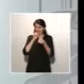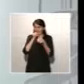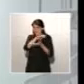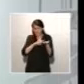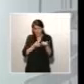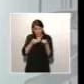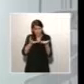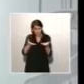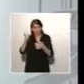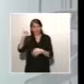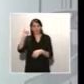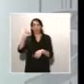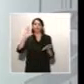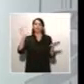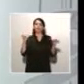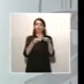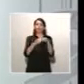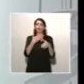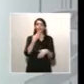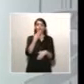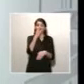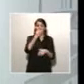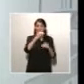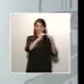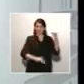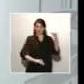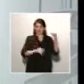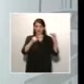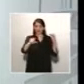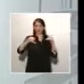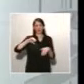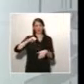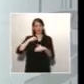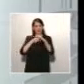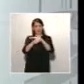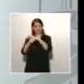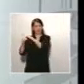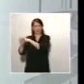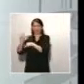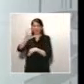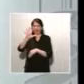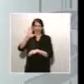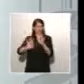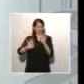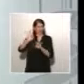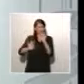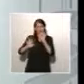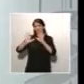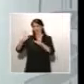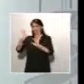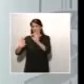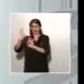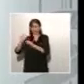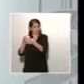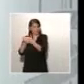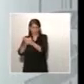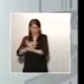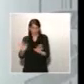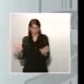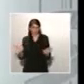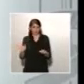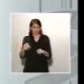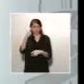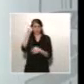años tiene una incidencia en hospitalización del 5-10% como máximo por los datos preliminares que hemos